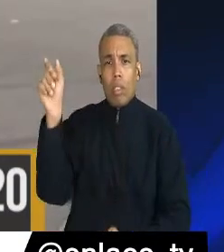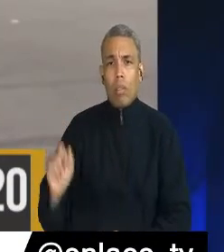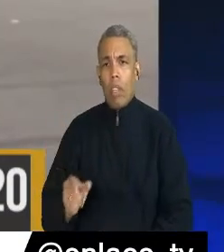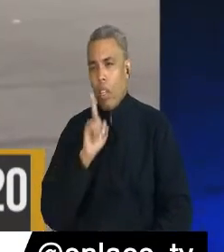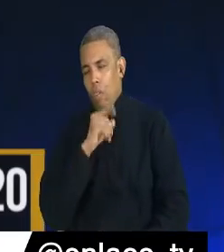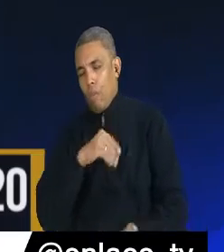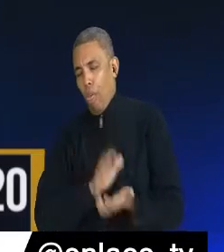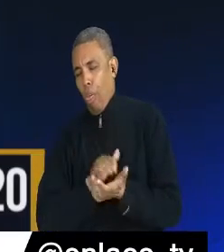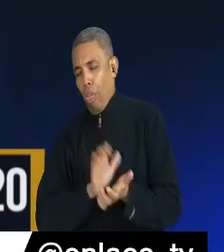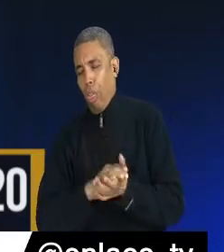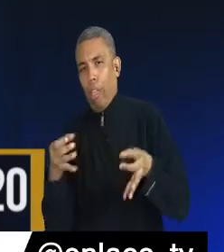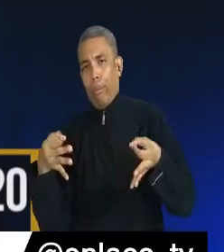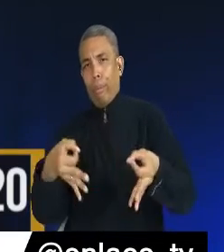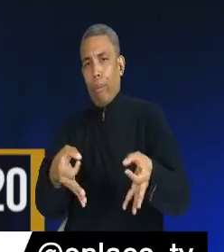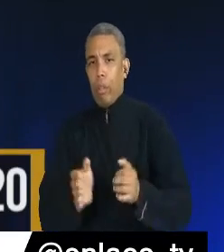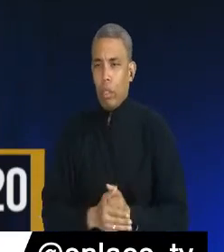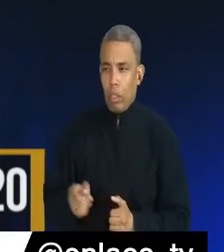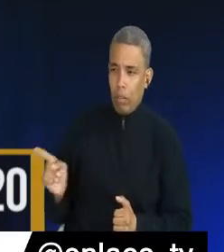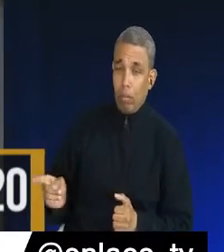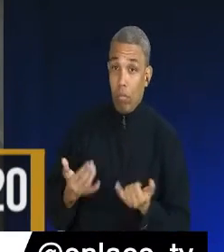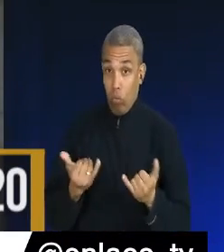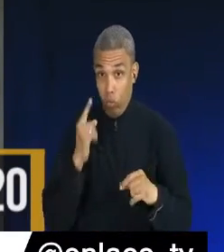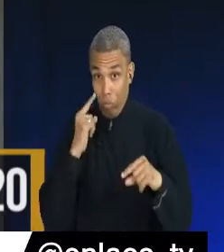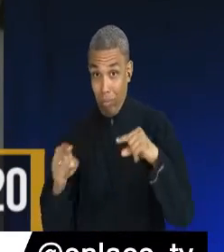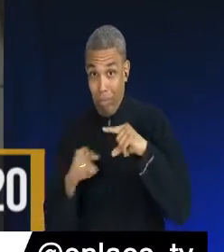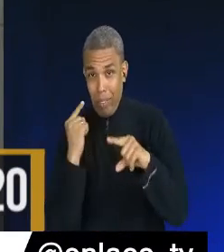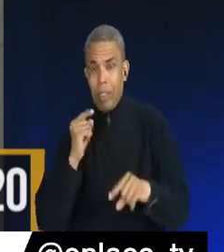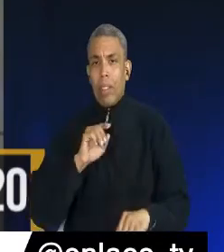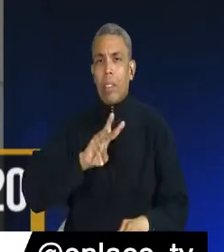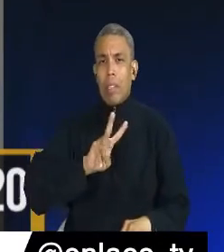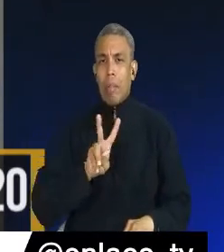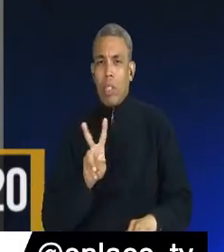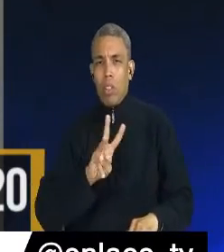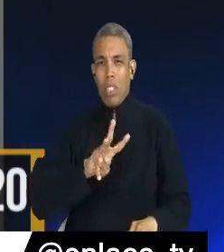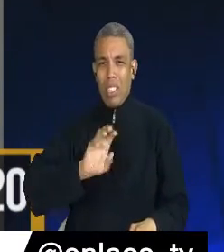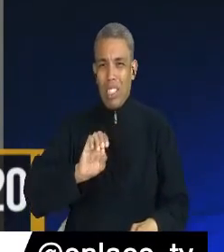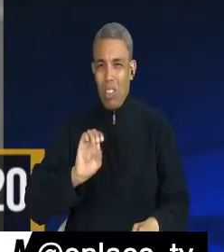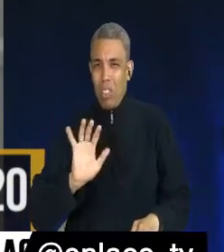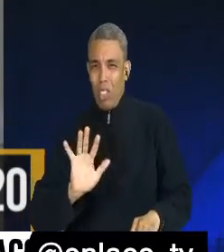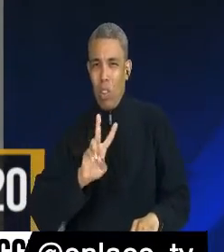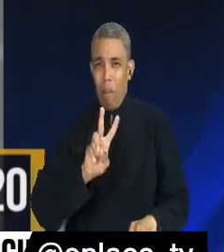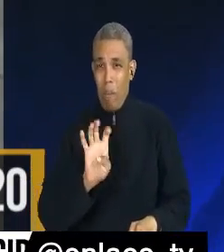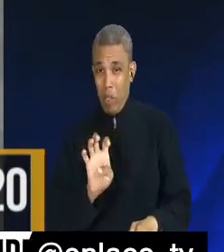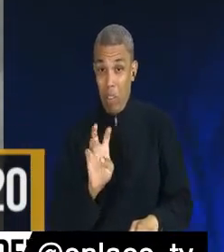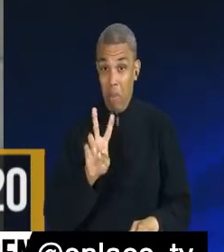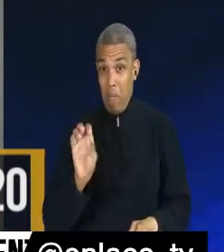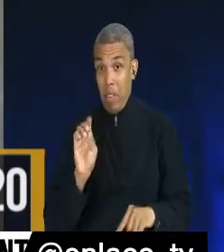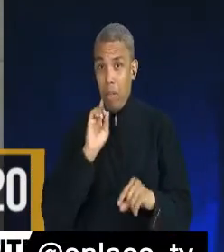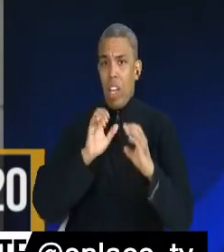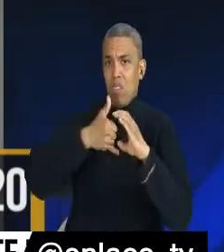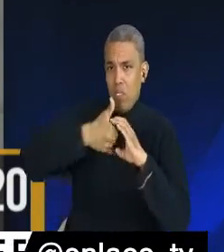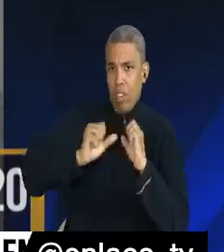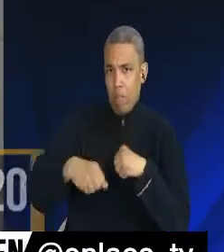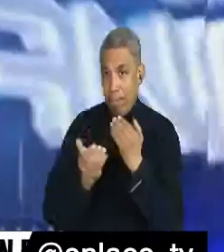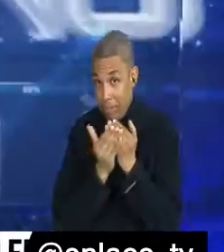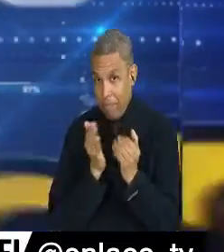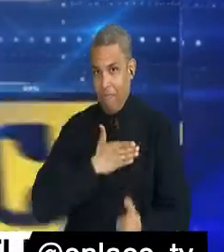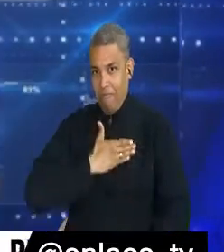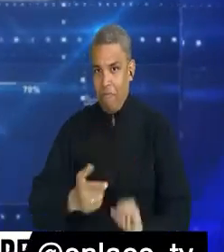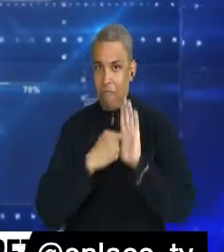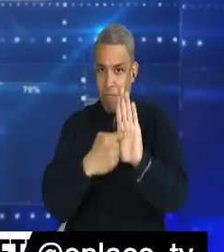denuncia la puede hacer llegar al número de whatsapp 3 22 30 5 29 20 recuerde que ahora usted es nuestro reportero ciudadano